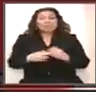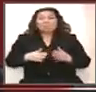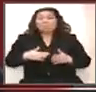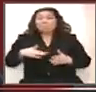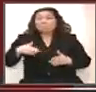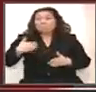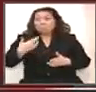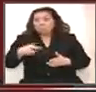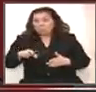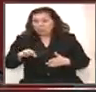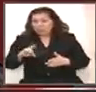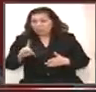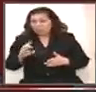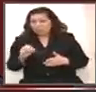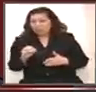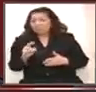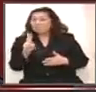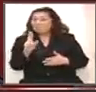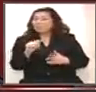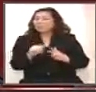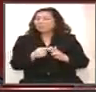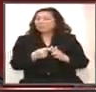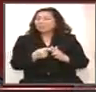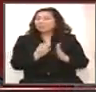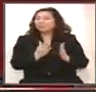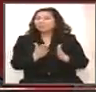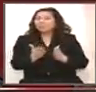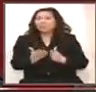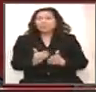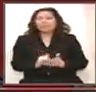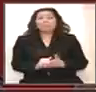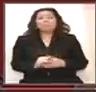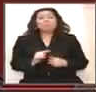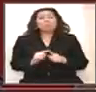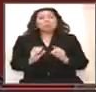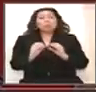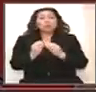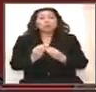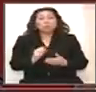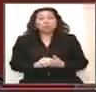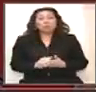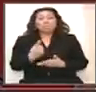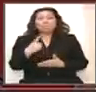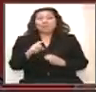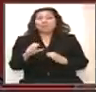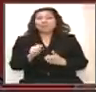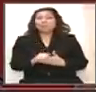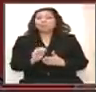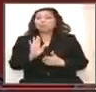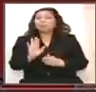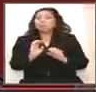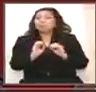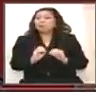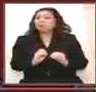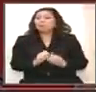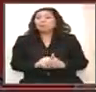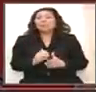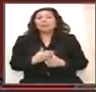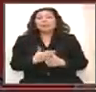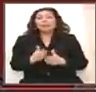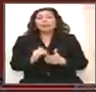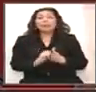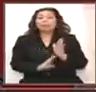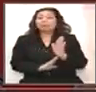Puedo establece 20 iniciativas estratégicas de carácter multisectorial para lograr su propósito, entre las